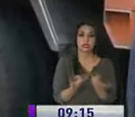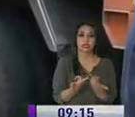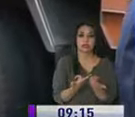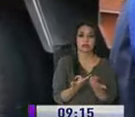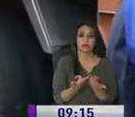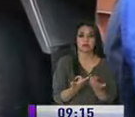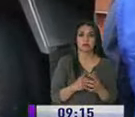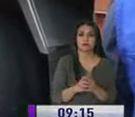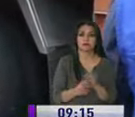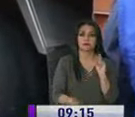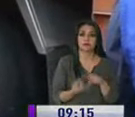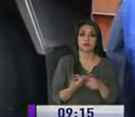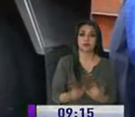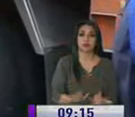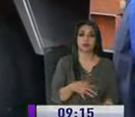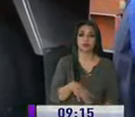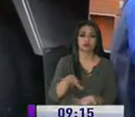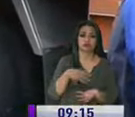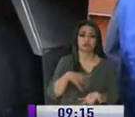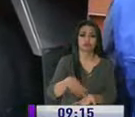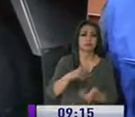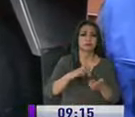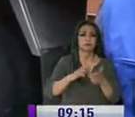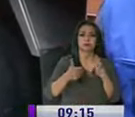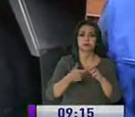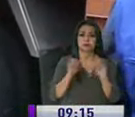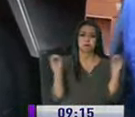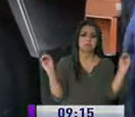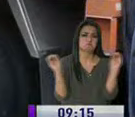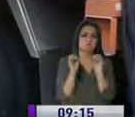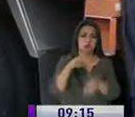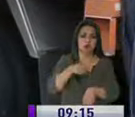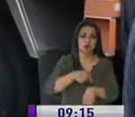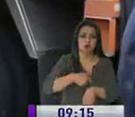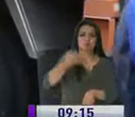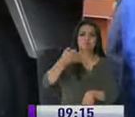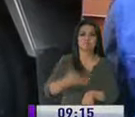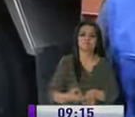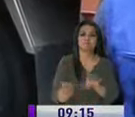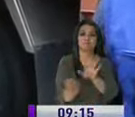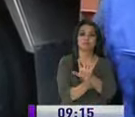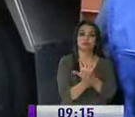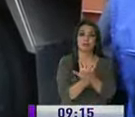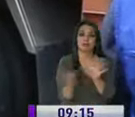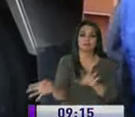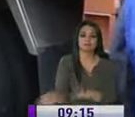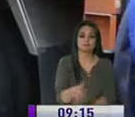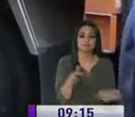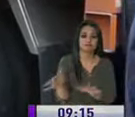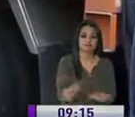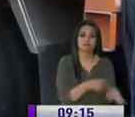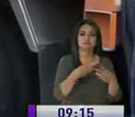los paquetes han llegado sin ningún contratiempo a la hora prevista. Estamos con los